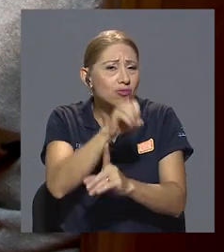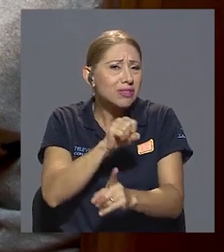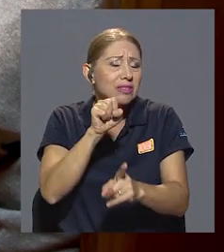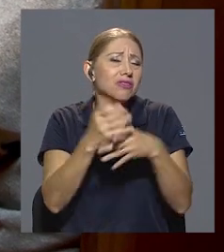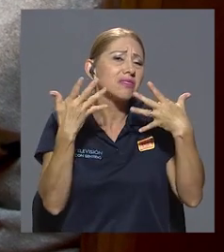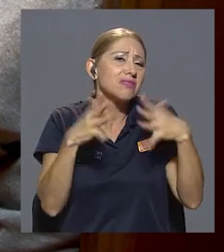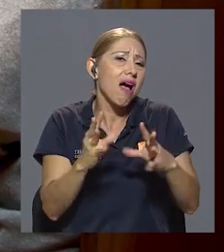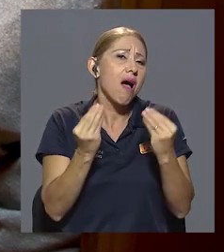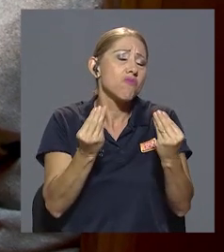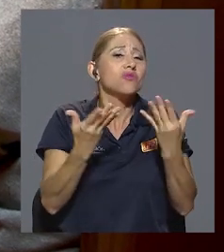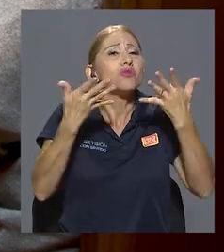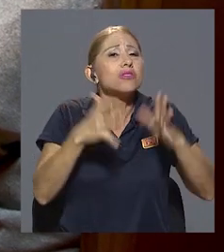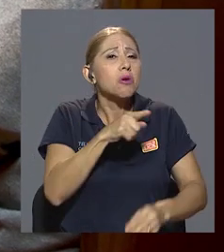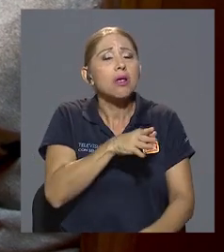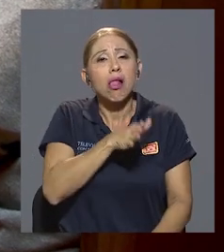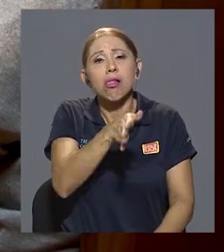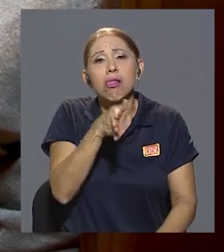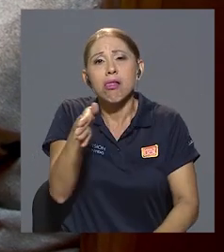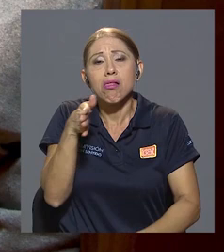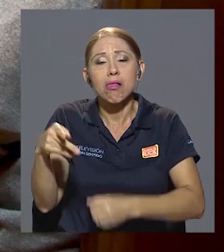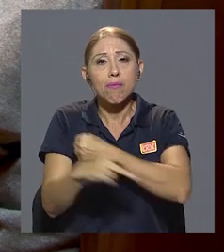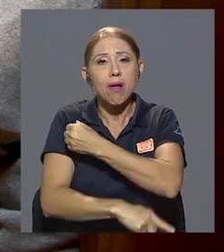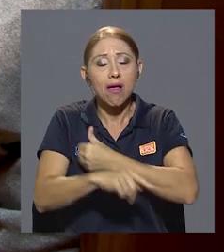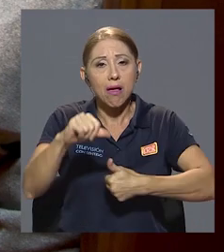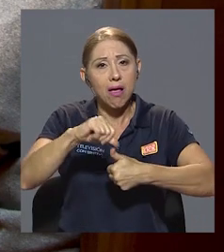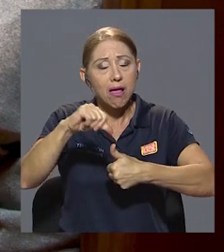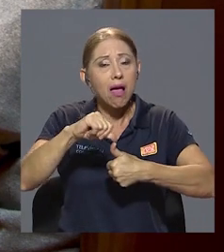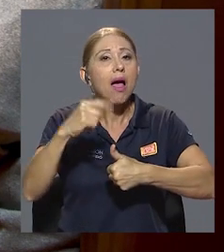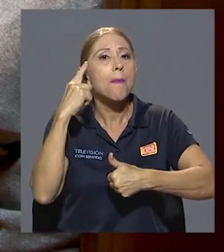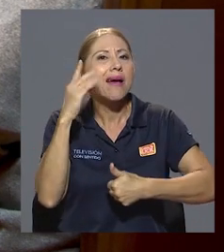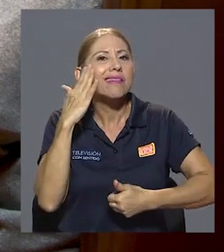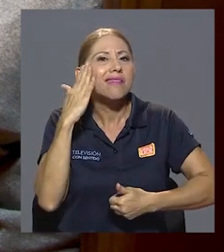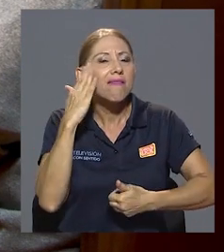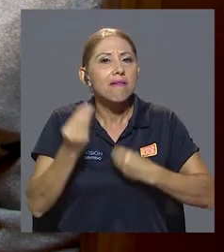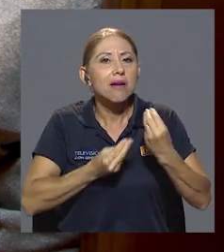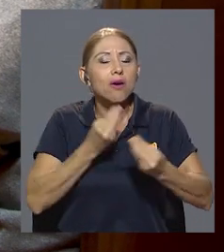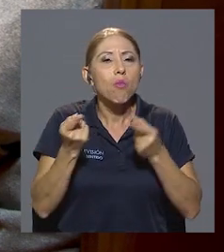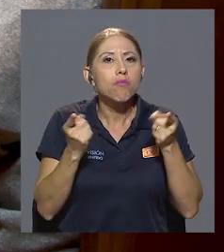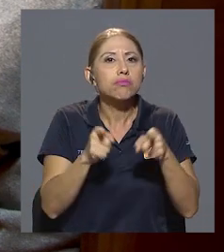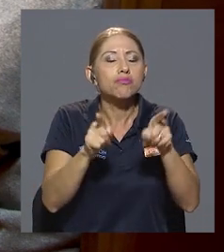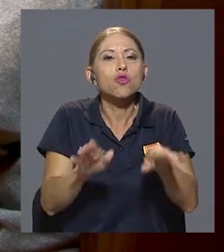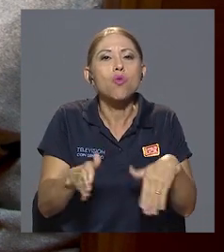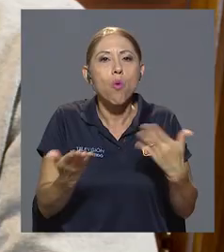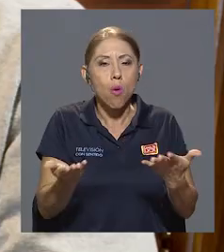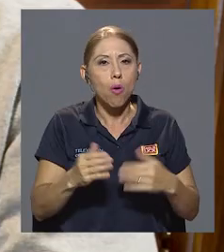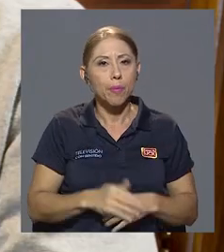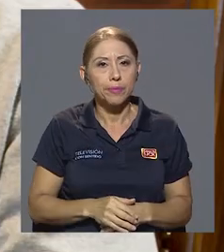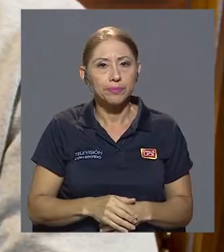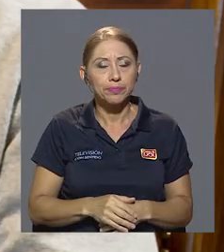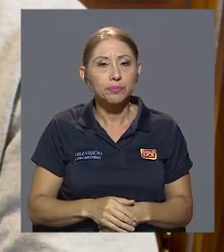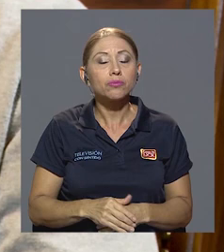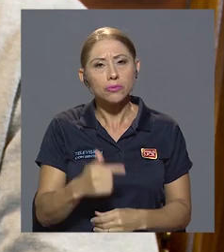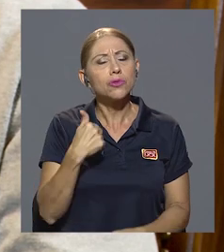muchísimo y ha viajado por centroamérica precisamente para conocer cómo es que todo eso se manifiesta